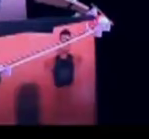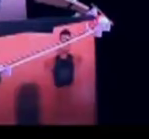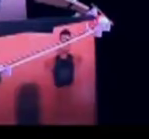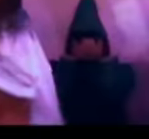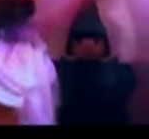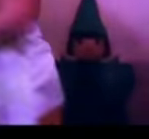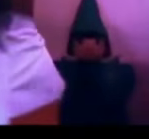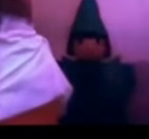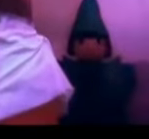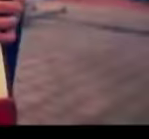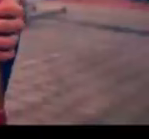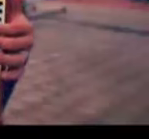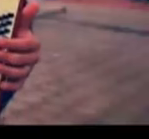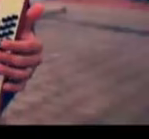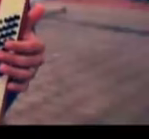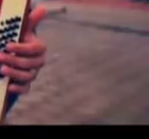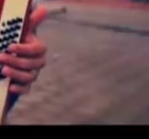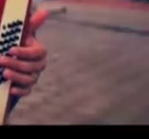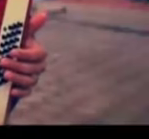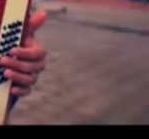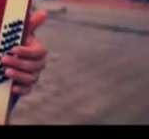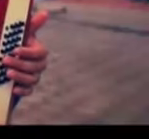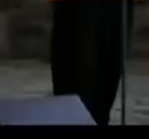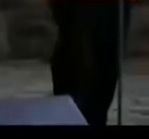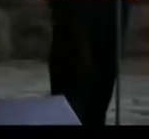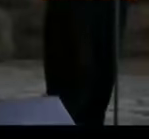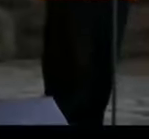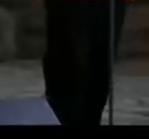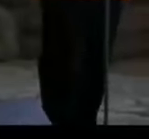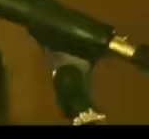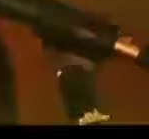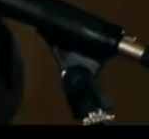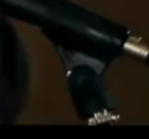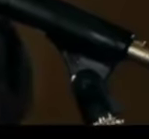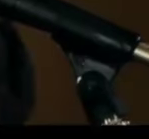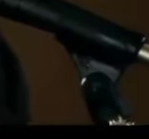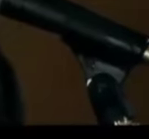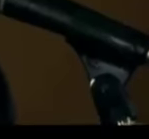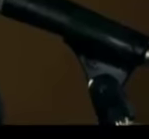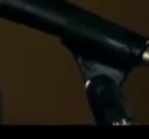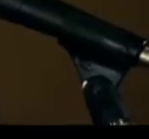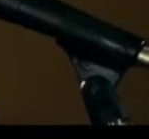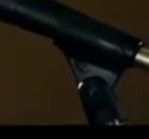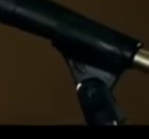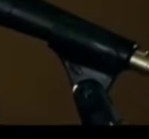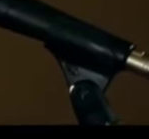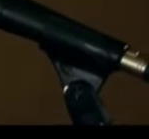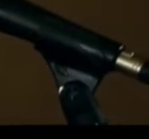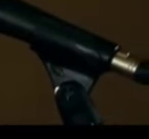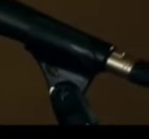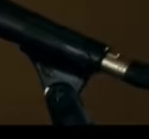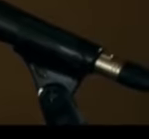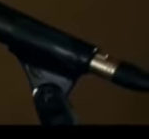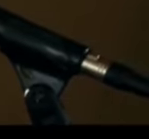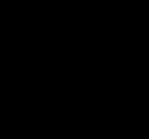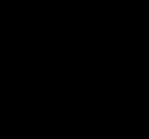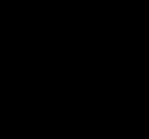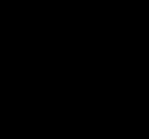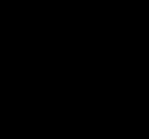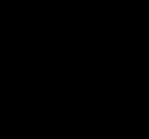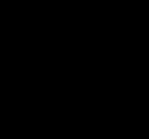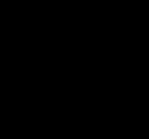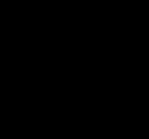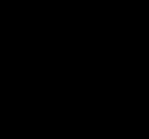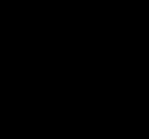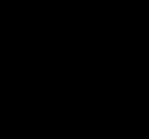y la cultura del Ecuador con una propuesta diferente. ¿Qué piden? Sáquenme de aquí.